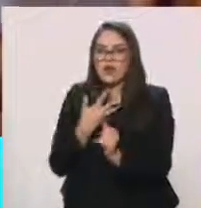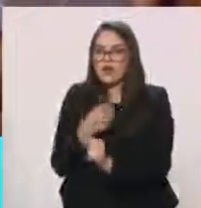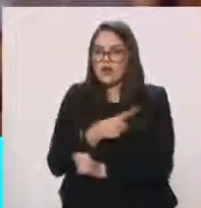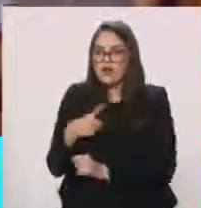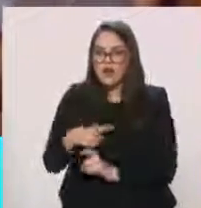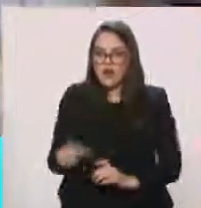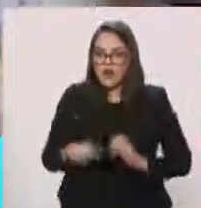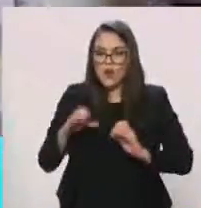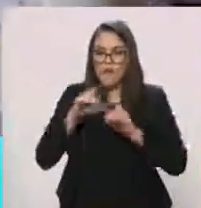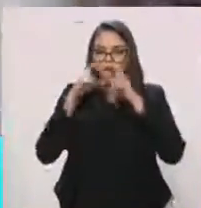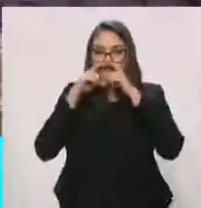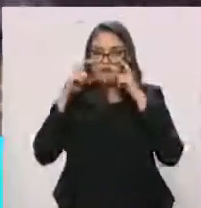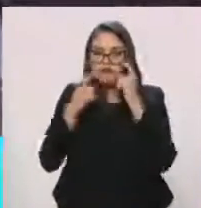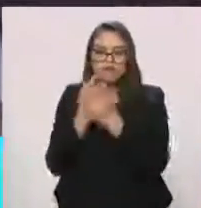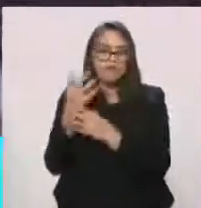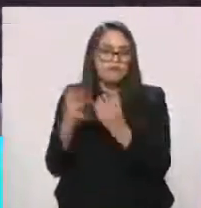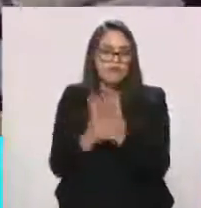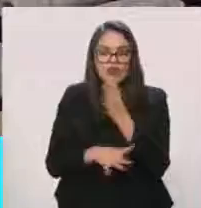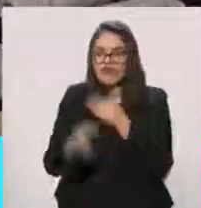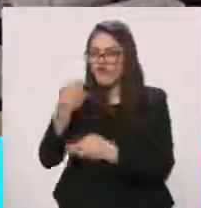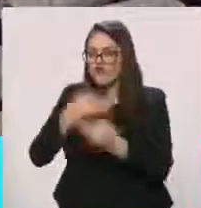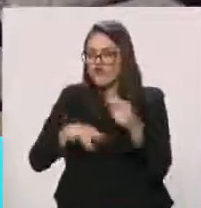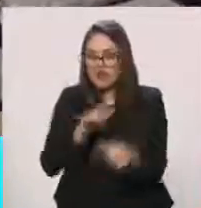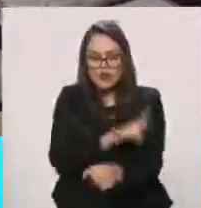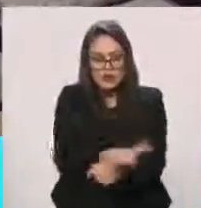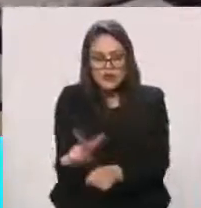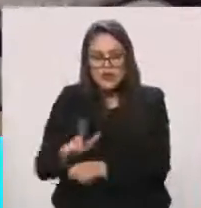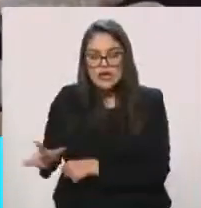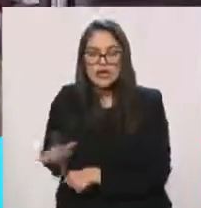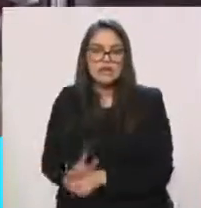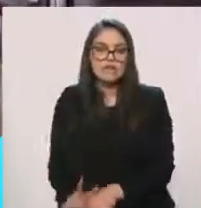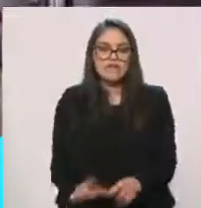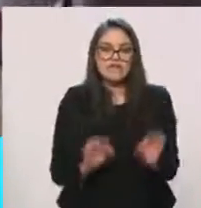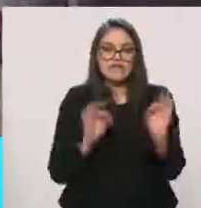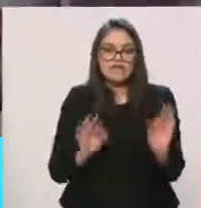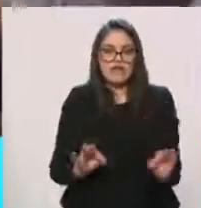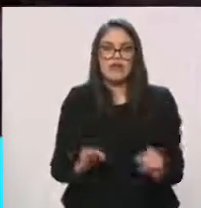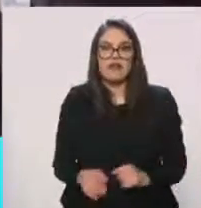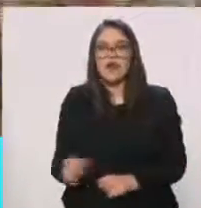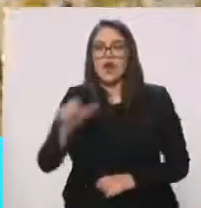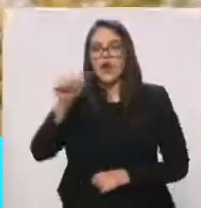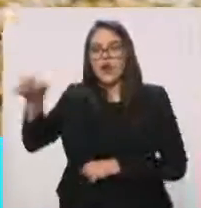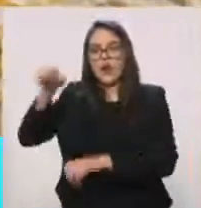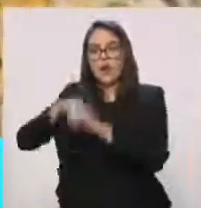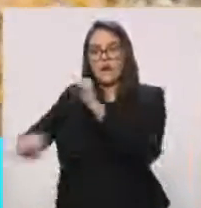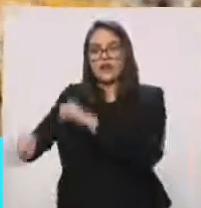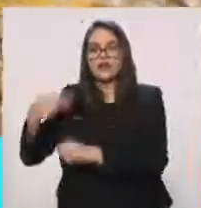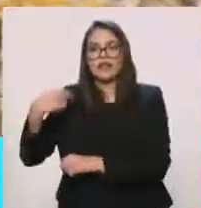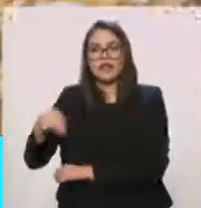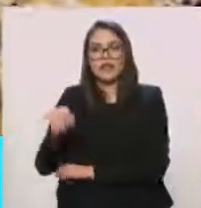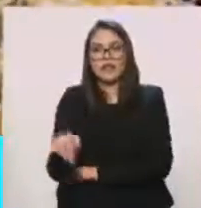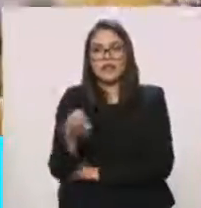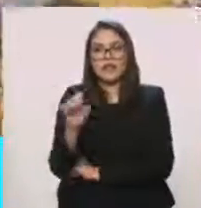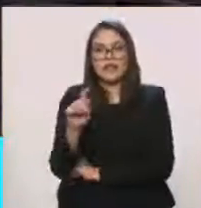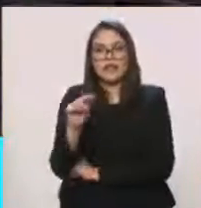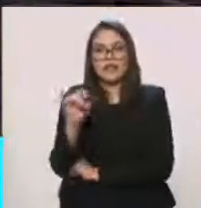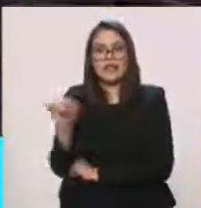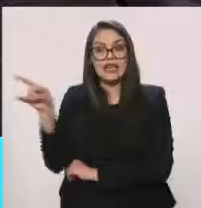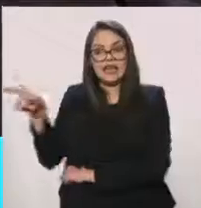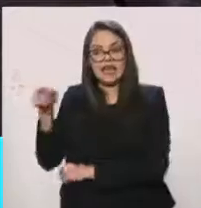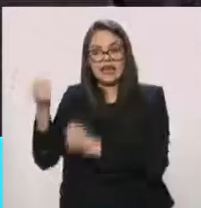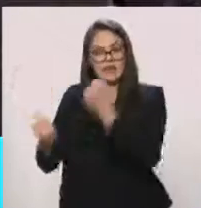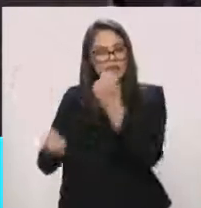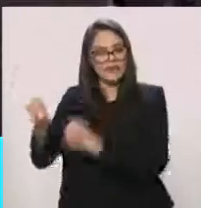estar todo bien limpio. Nos está apoyando una empresa que se llama Yeti para hacer los transportes, y